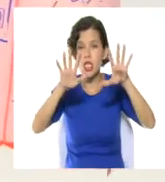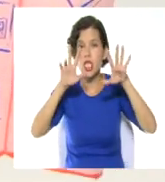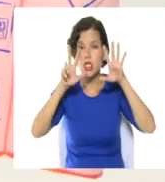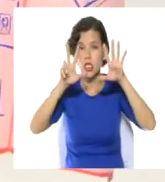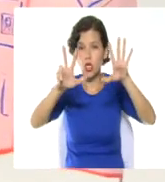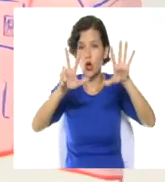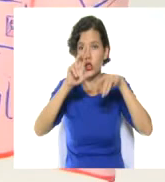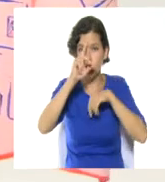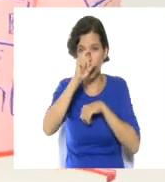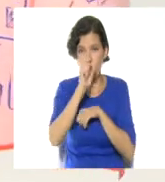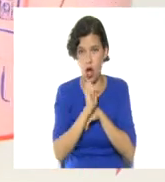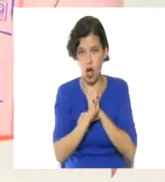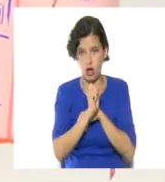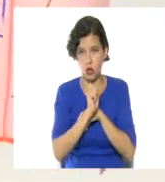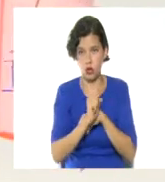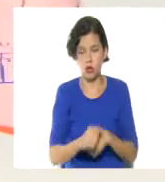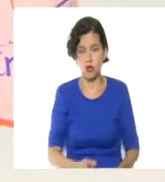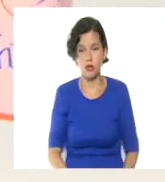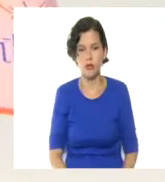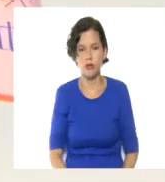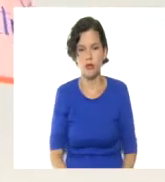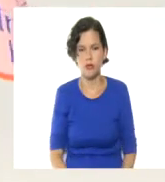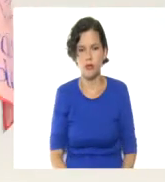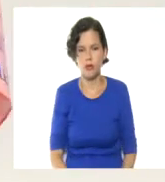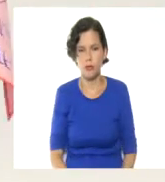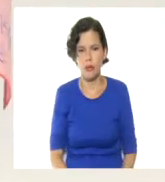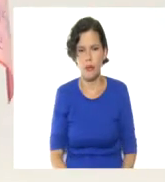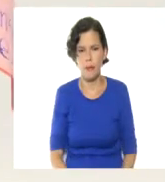tengas 18 años de edad.